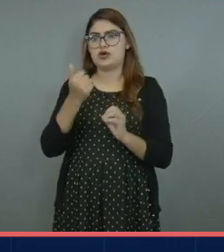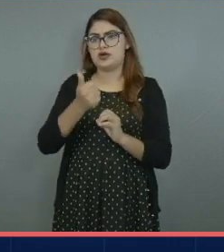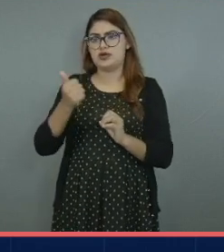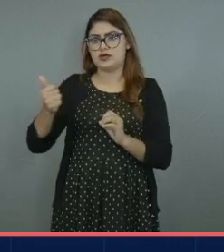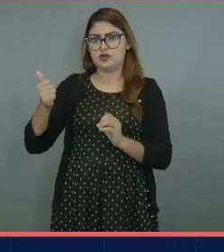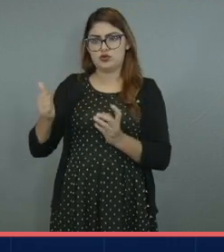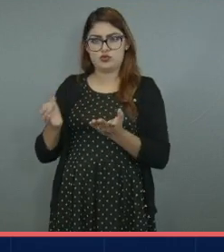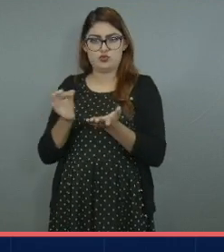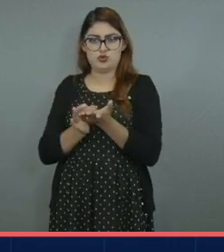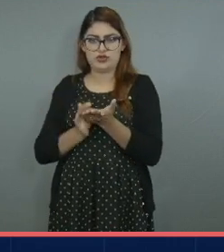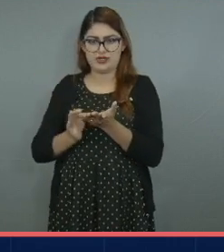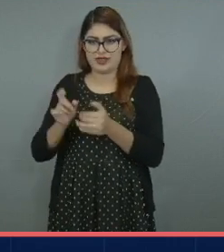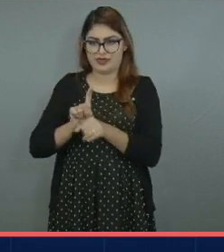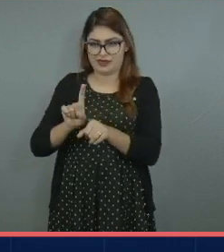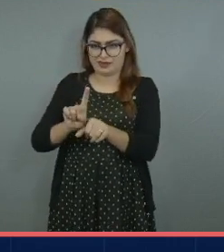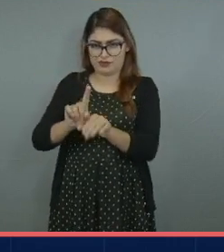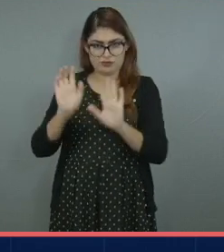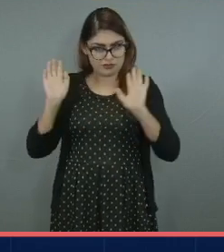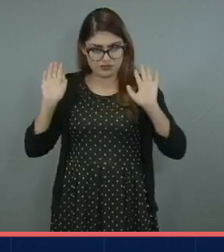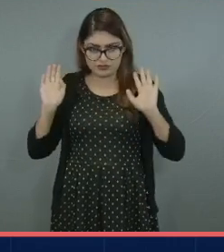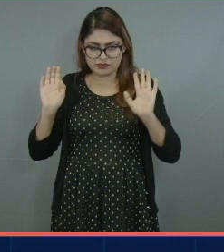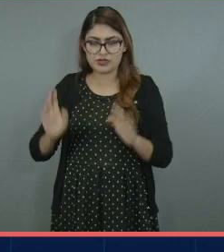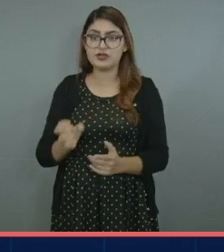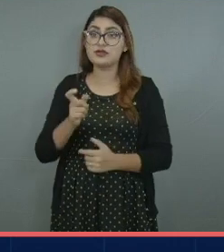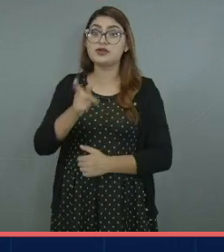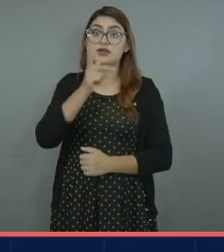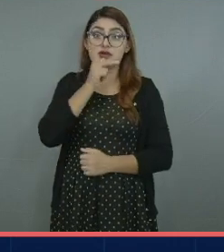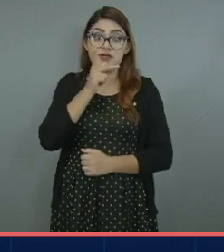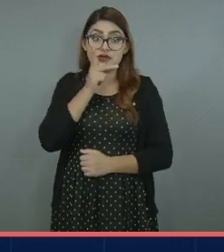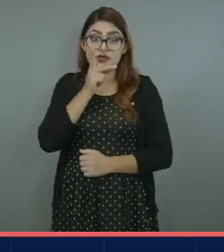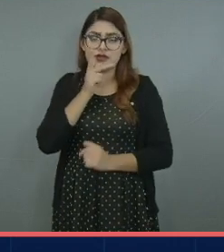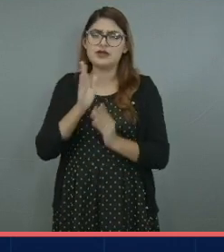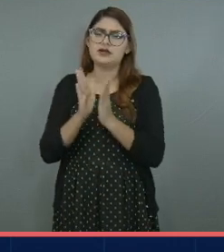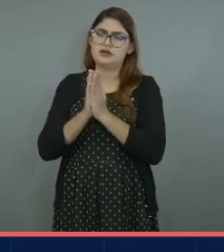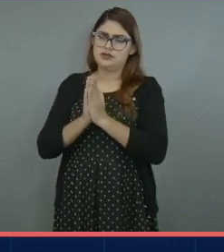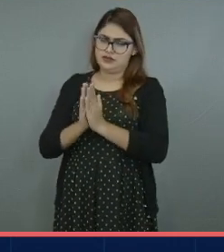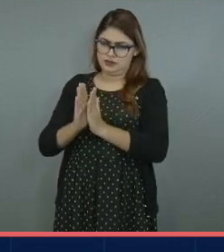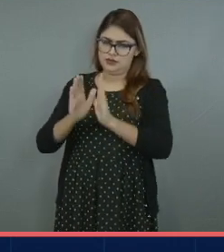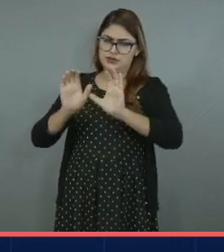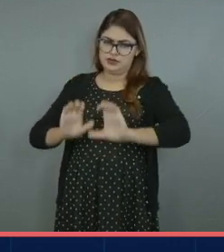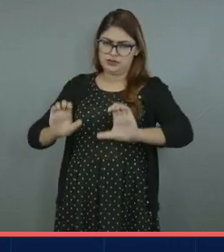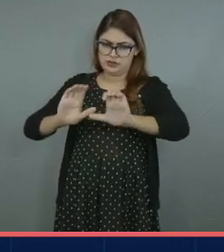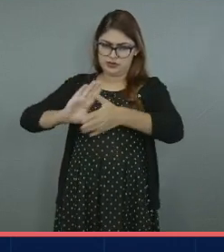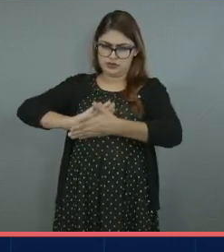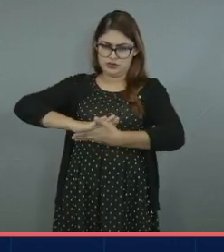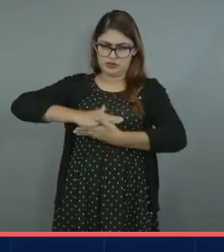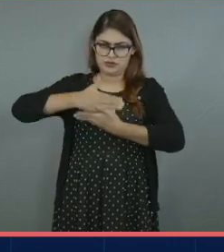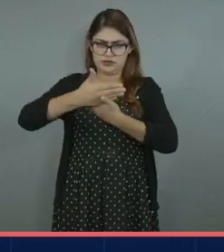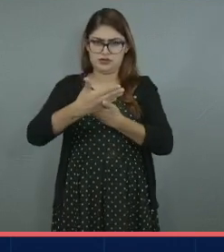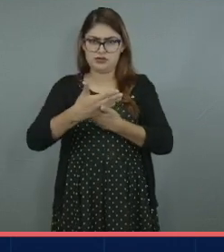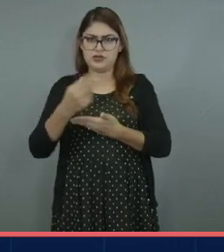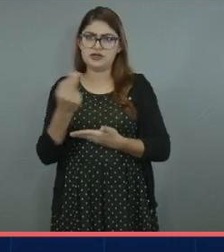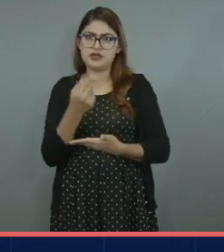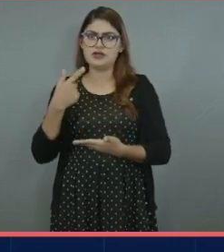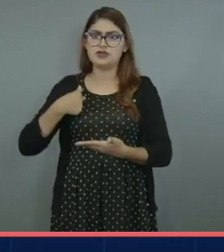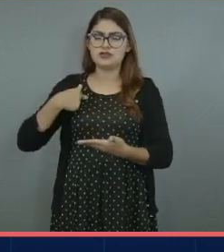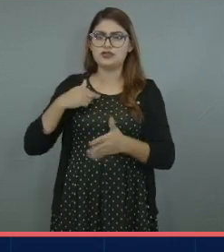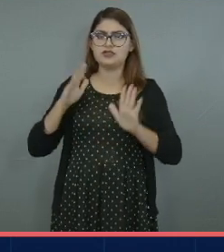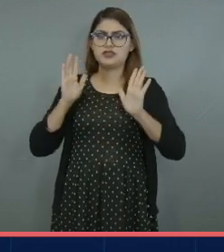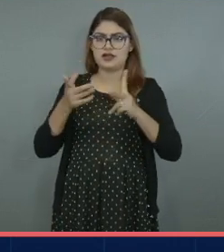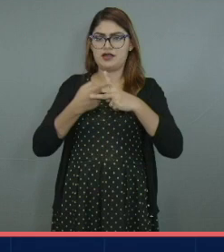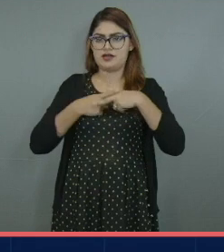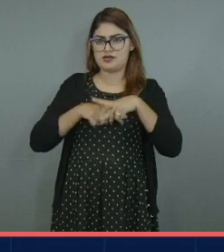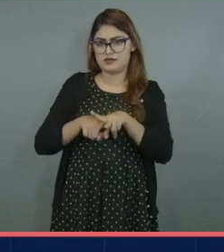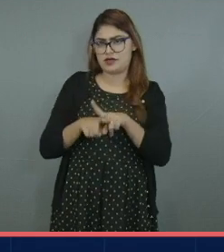moneditas de bolsillo. Papá, abre la computadora porque es momento de convertirme en un